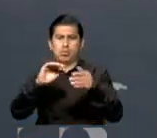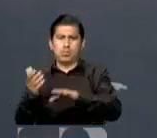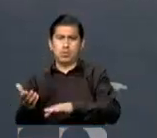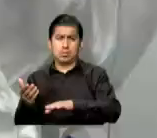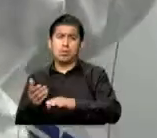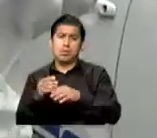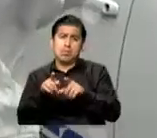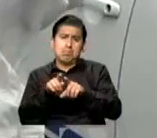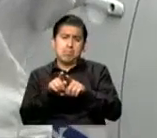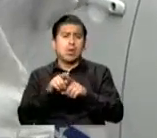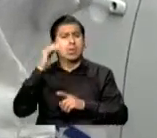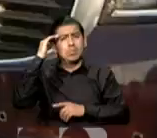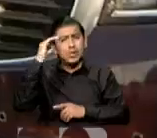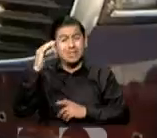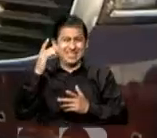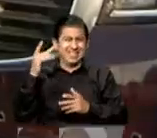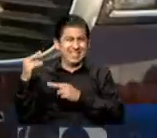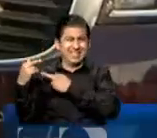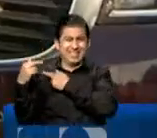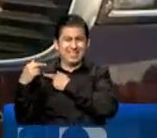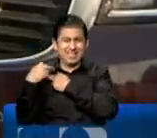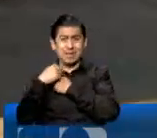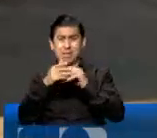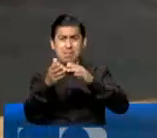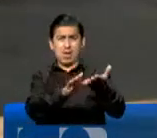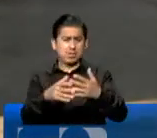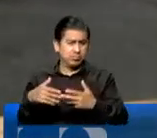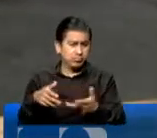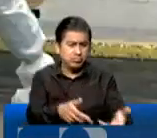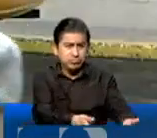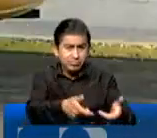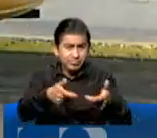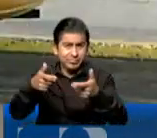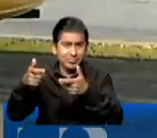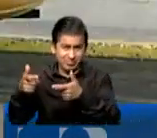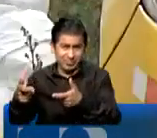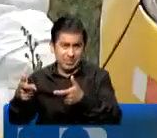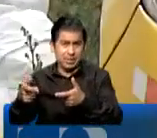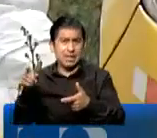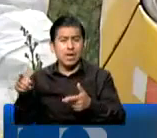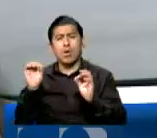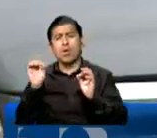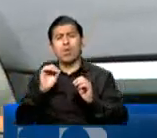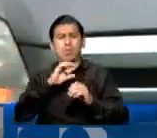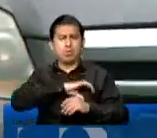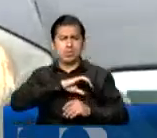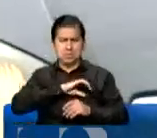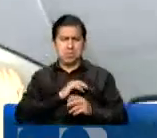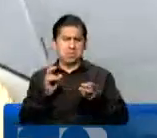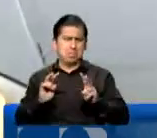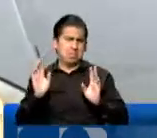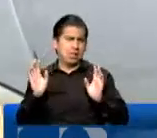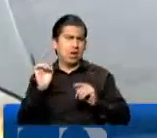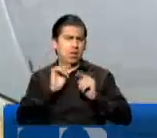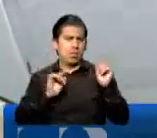las entidades encargadas del levantamiento de cadáveres en Quito, como Criminalística y la empresa metropolitana de